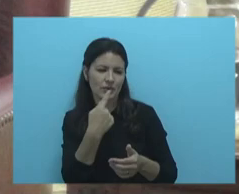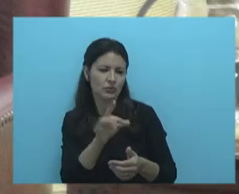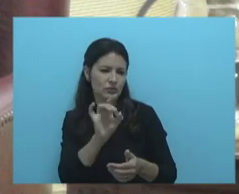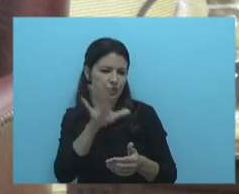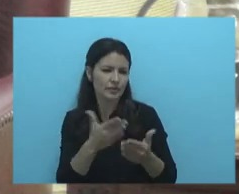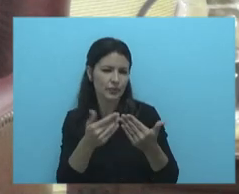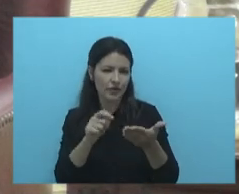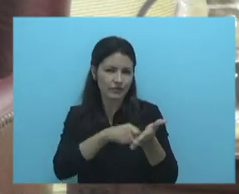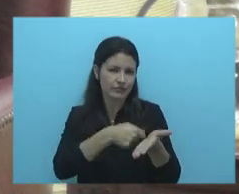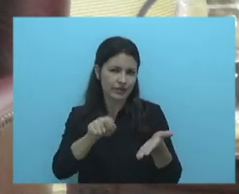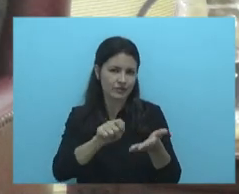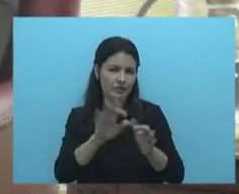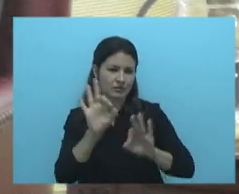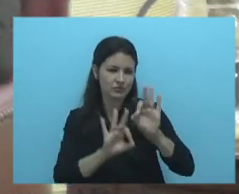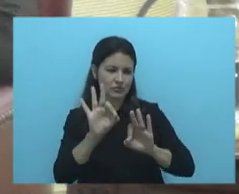con la firma.